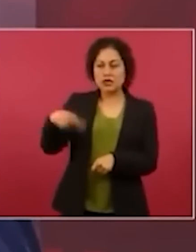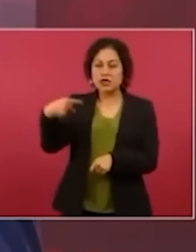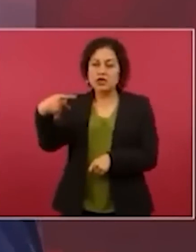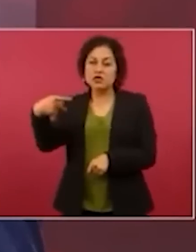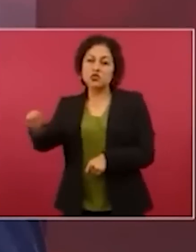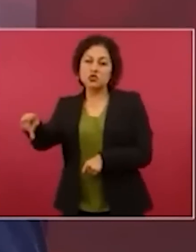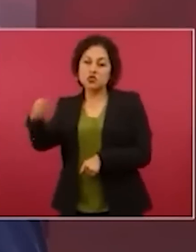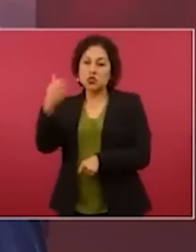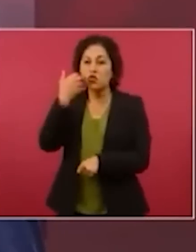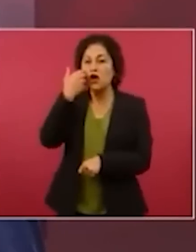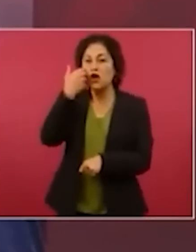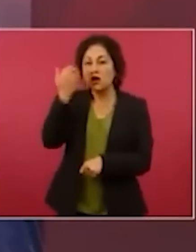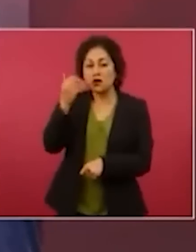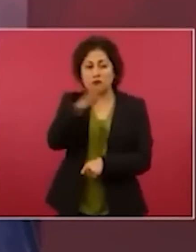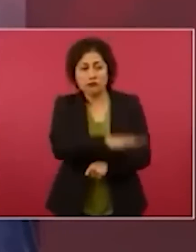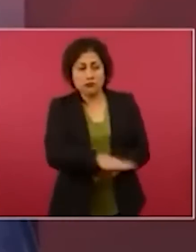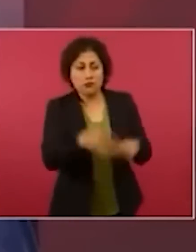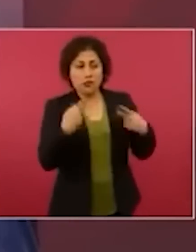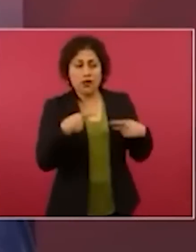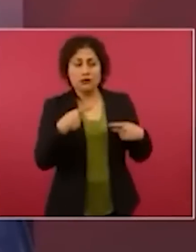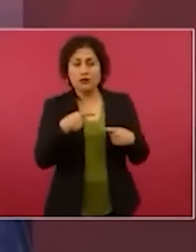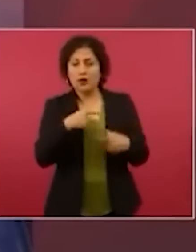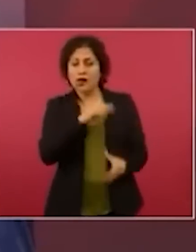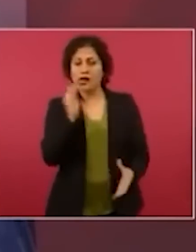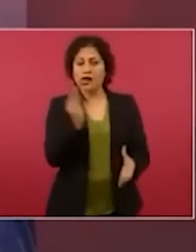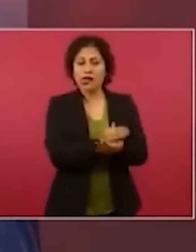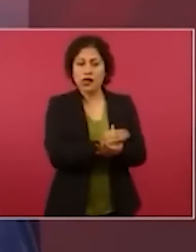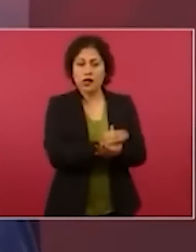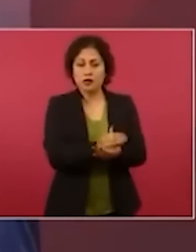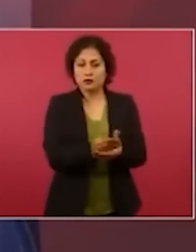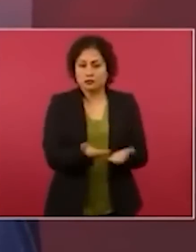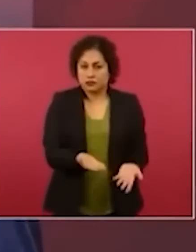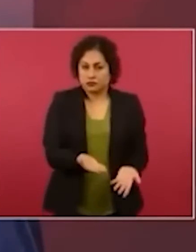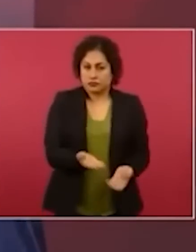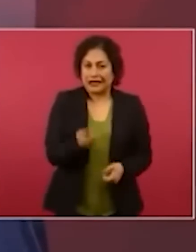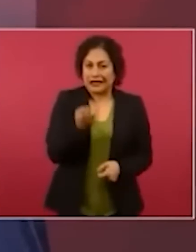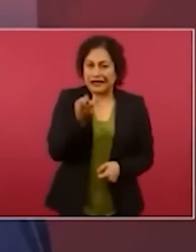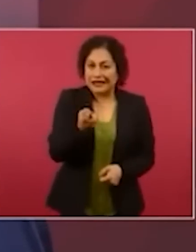Por eso hablo de conservadurismo, porque es el que no quiere